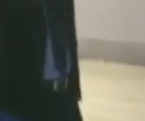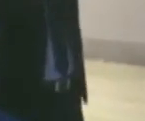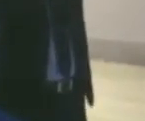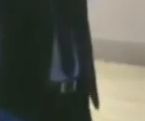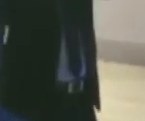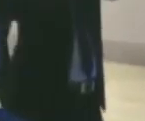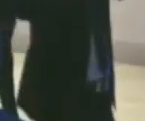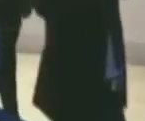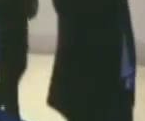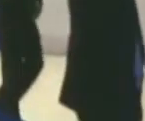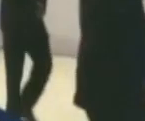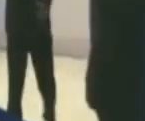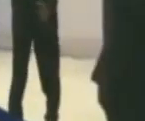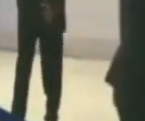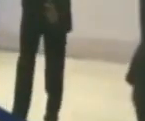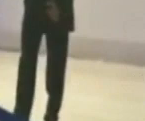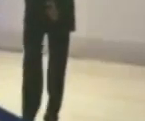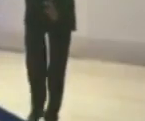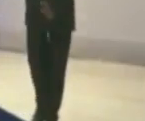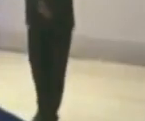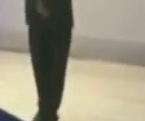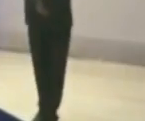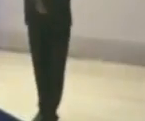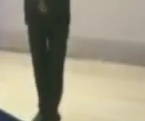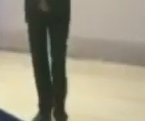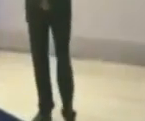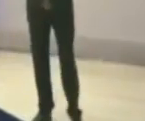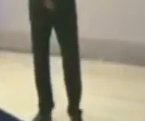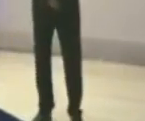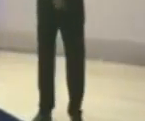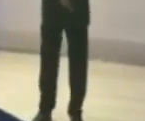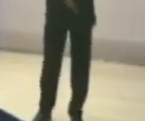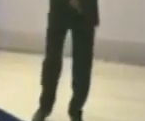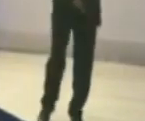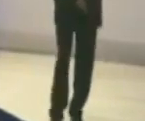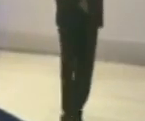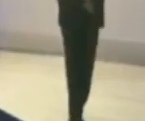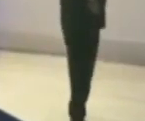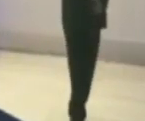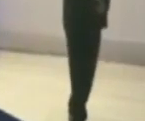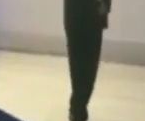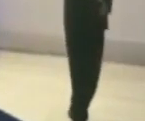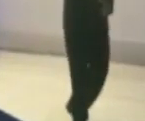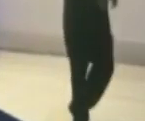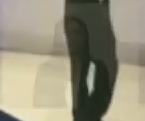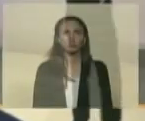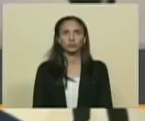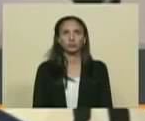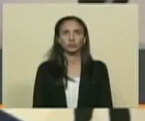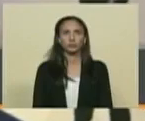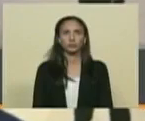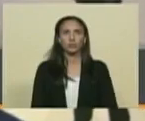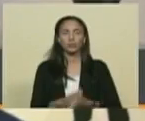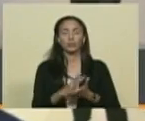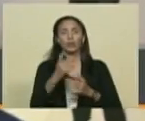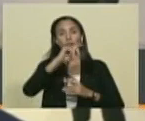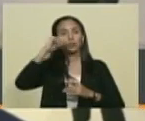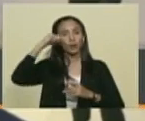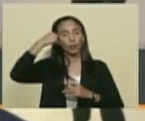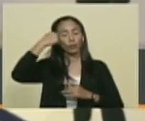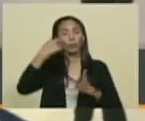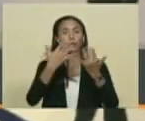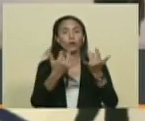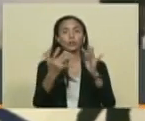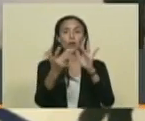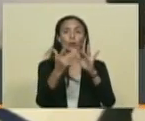que estamos transmitiendo en vivo y en directo desde el Palacio de Convenciones de la Cancillería en República Dominicana en la ciudad de Santo Domingo,